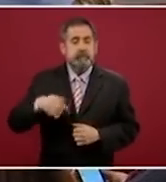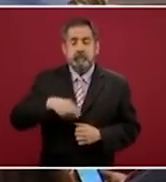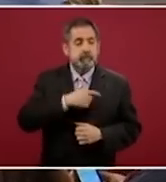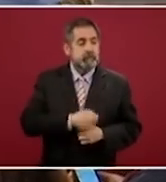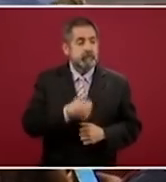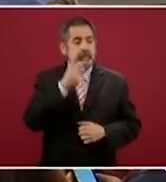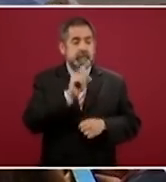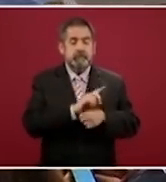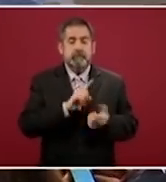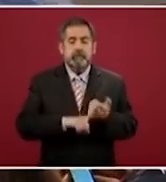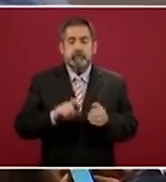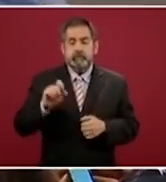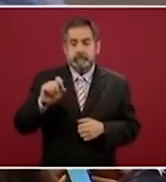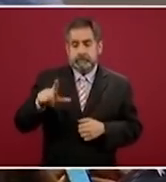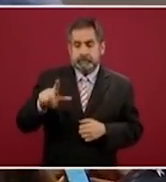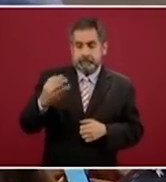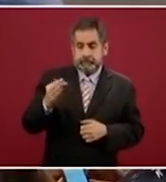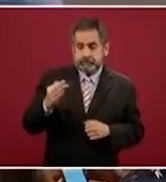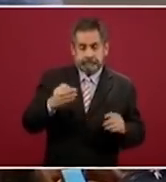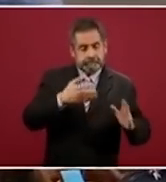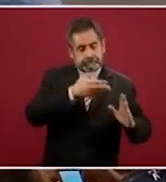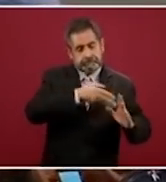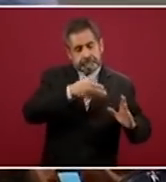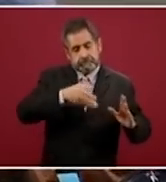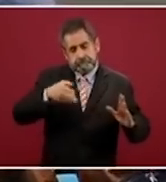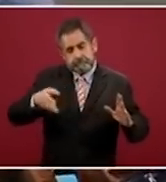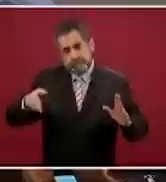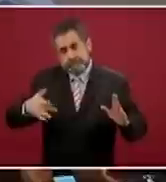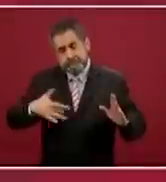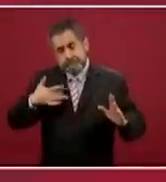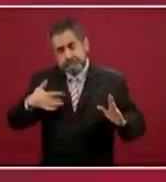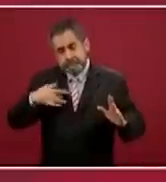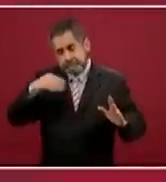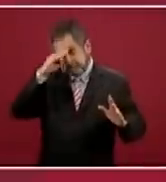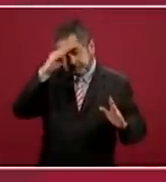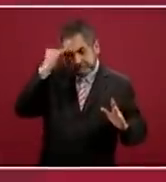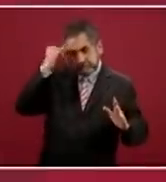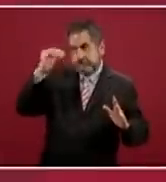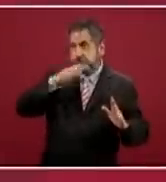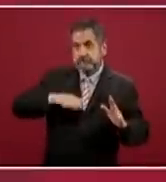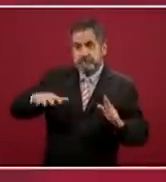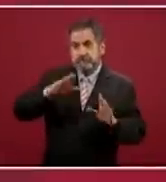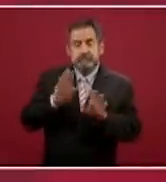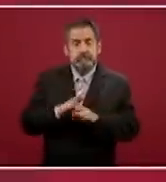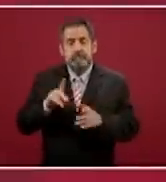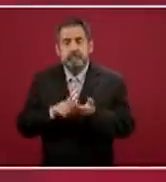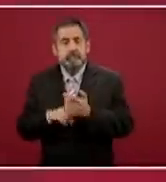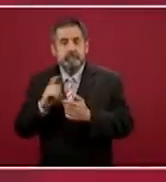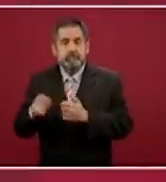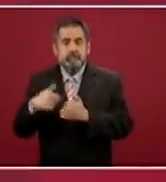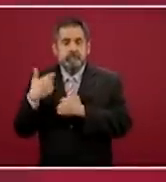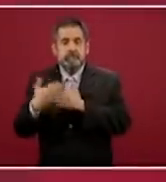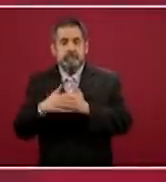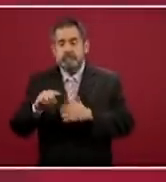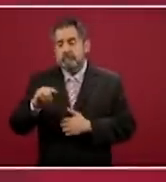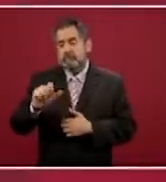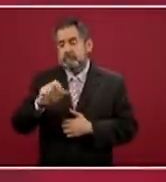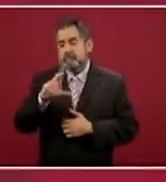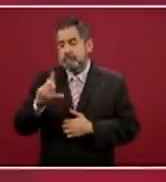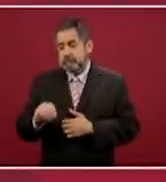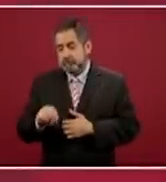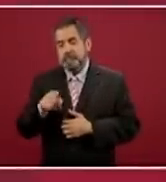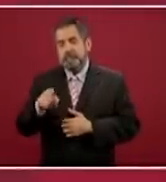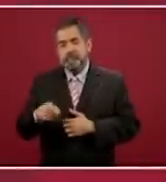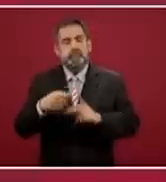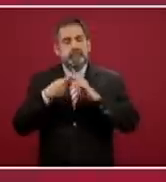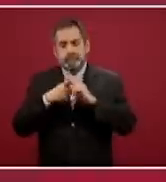el 27 de febrero, entonces si siguiéramos esta idea general, estaríamos rumbo al final de marzo entrando